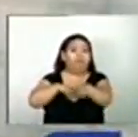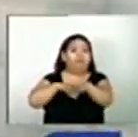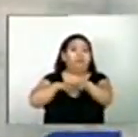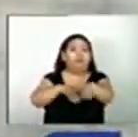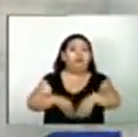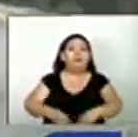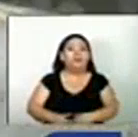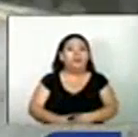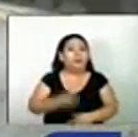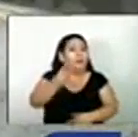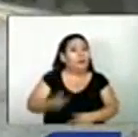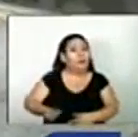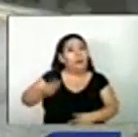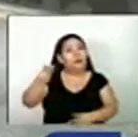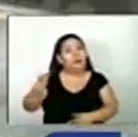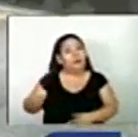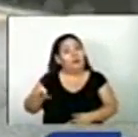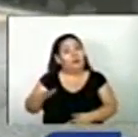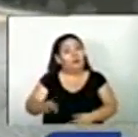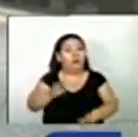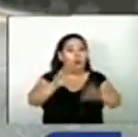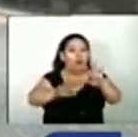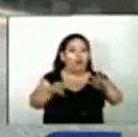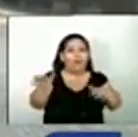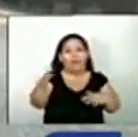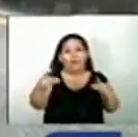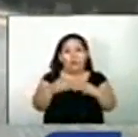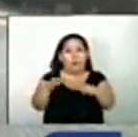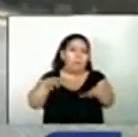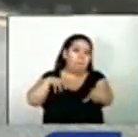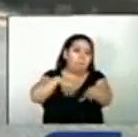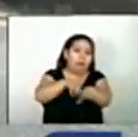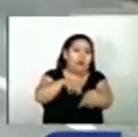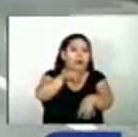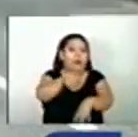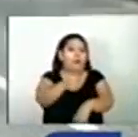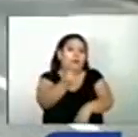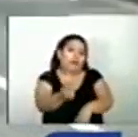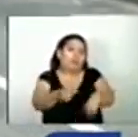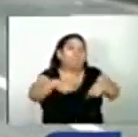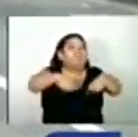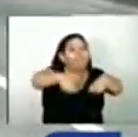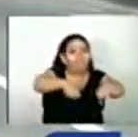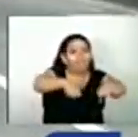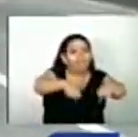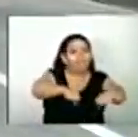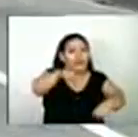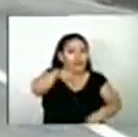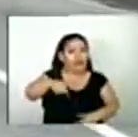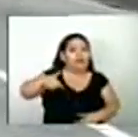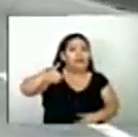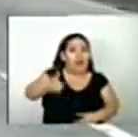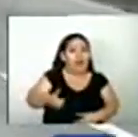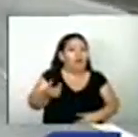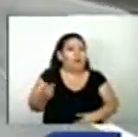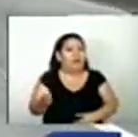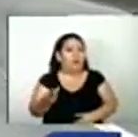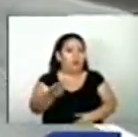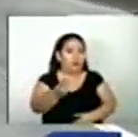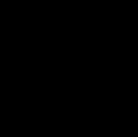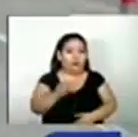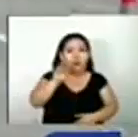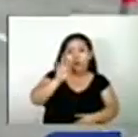complicó. Diariamente se registran al menos 8 siniestros viales en el país que involucran a motocicletas. Y en lo que va de este